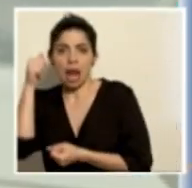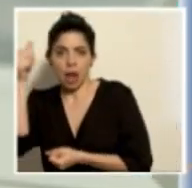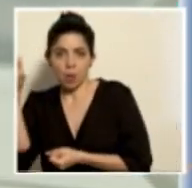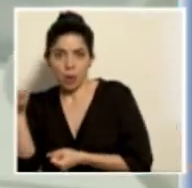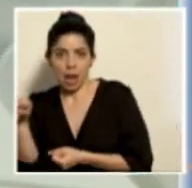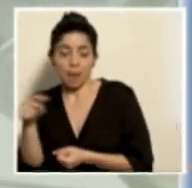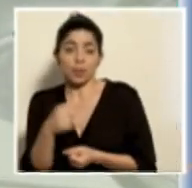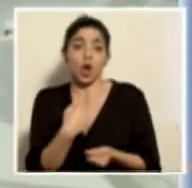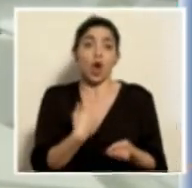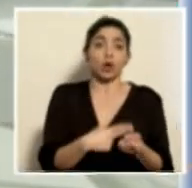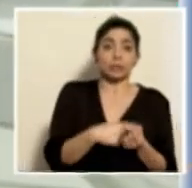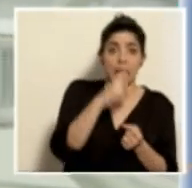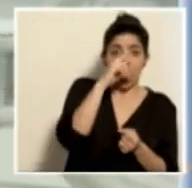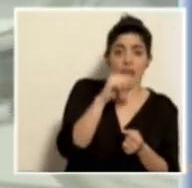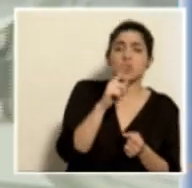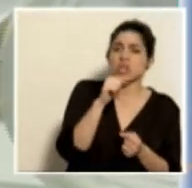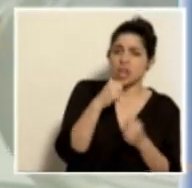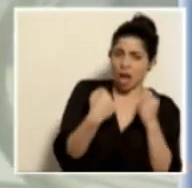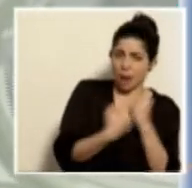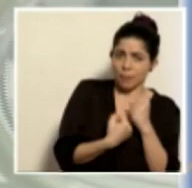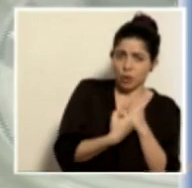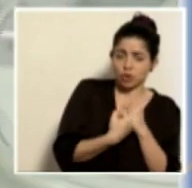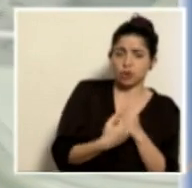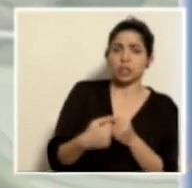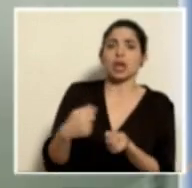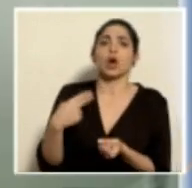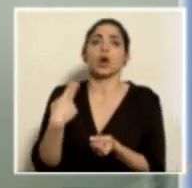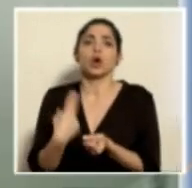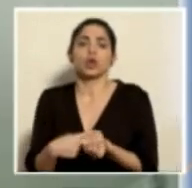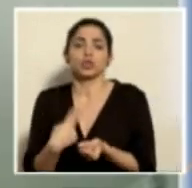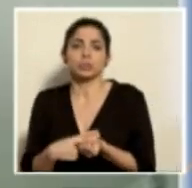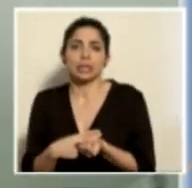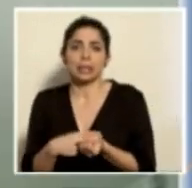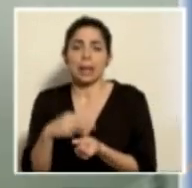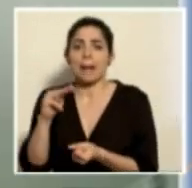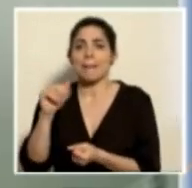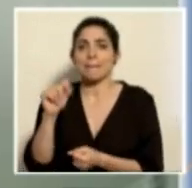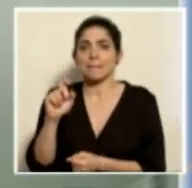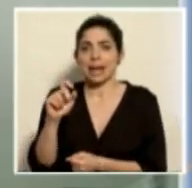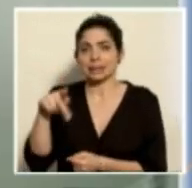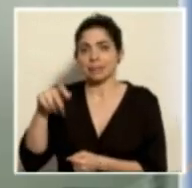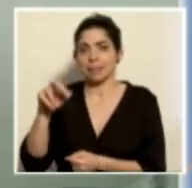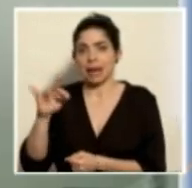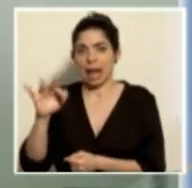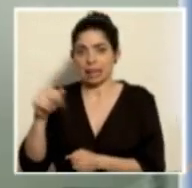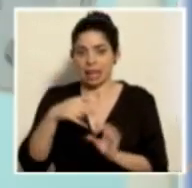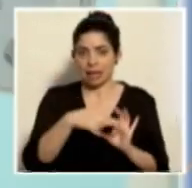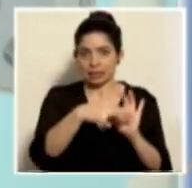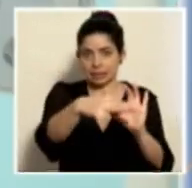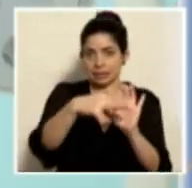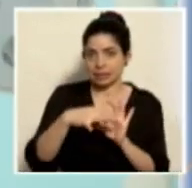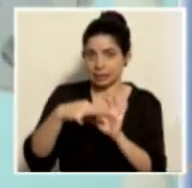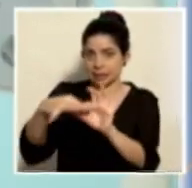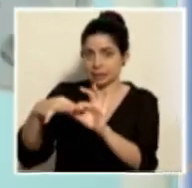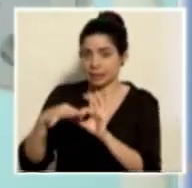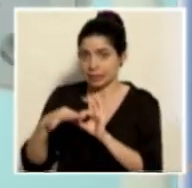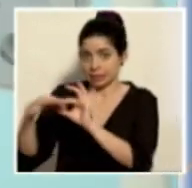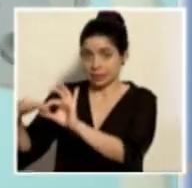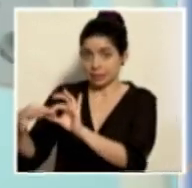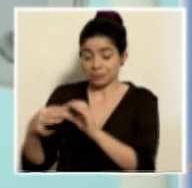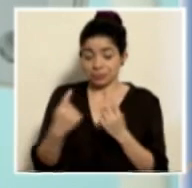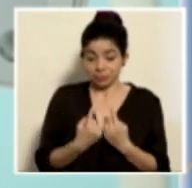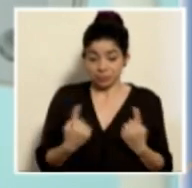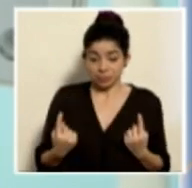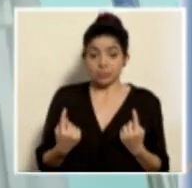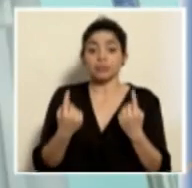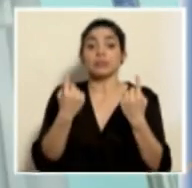y el Hospital Calderón Guardia será apoyado por el Max Peralta. Y cada uno de esos hospitales, a su vez, en